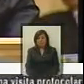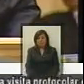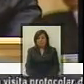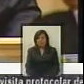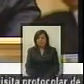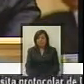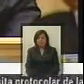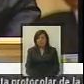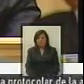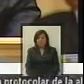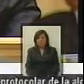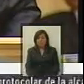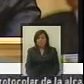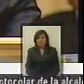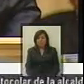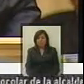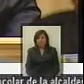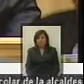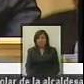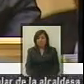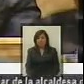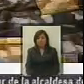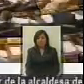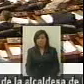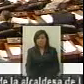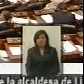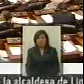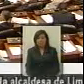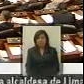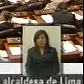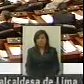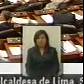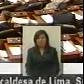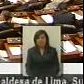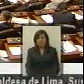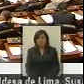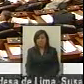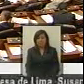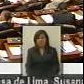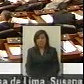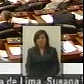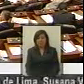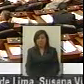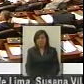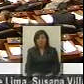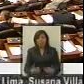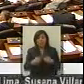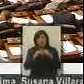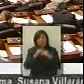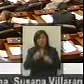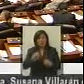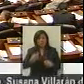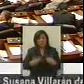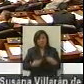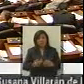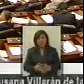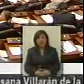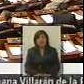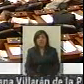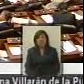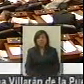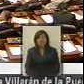Para una brevísima interrupción, la congresista Sassieta. Brevísima, señor presidente. En mi calidad de secretaria de la Comisión de Presupuesto de la